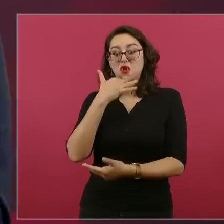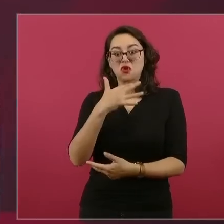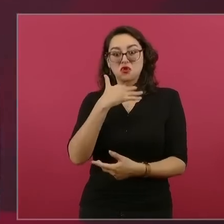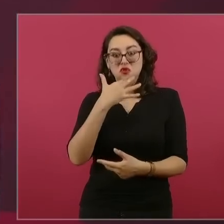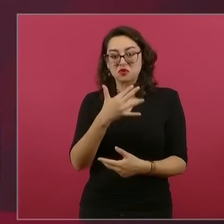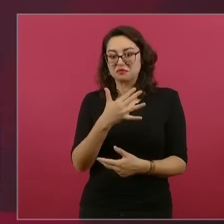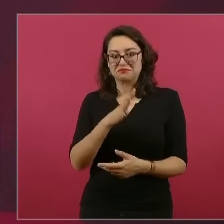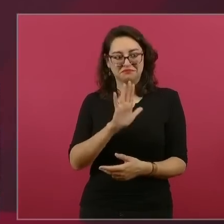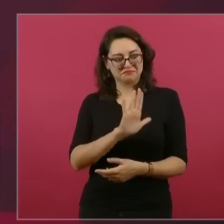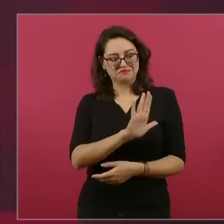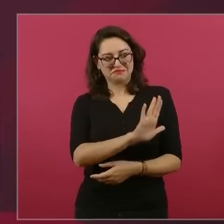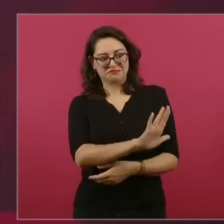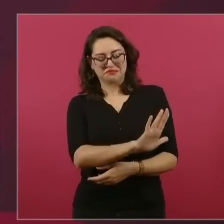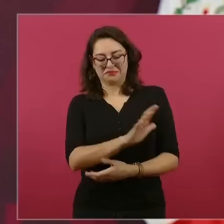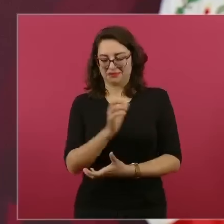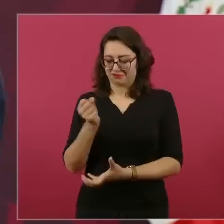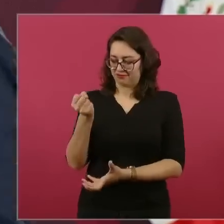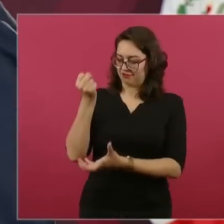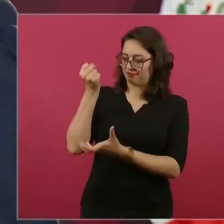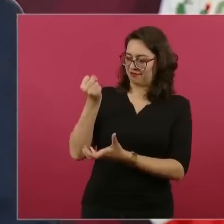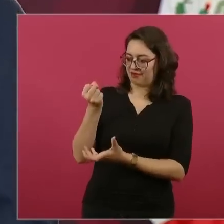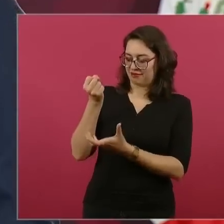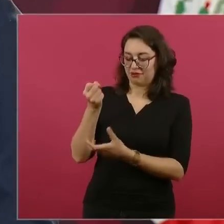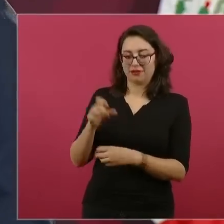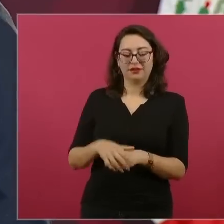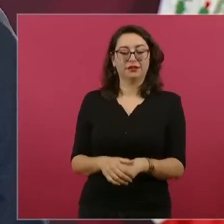Lo tercero, austeridad.